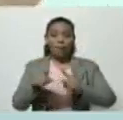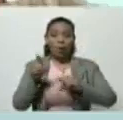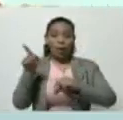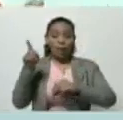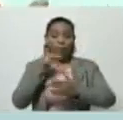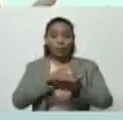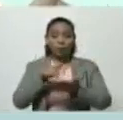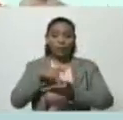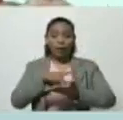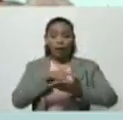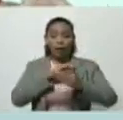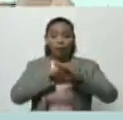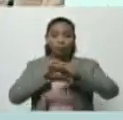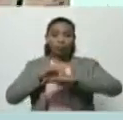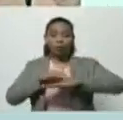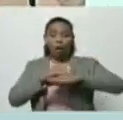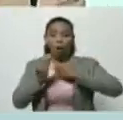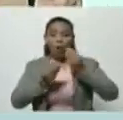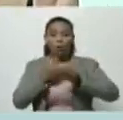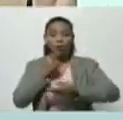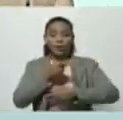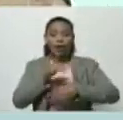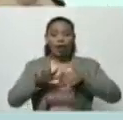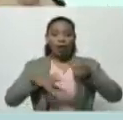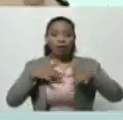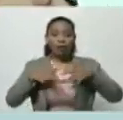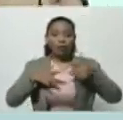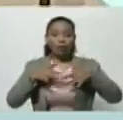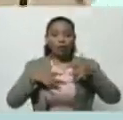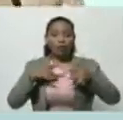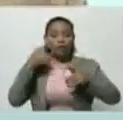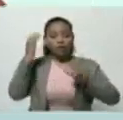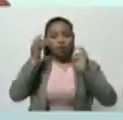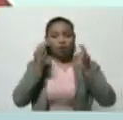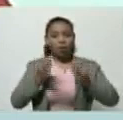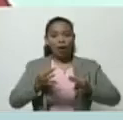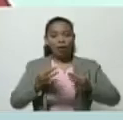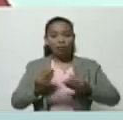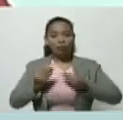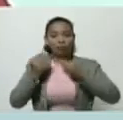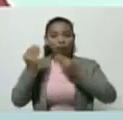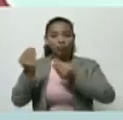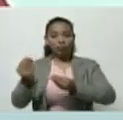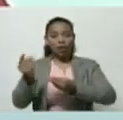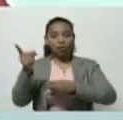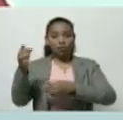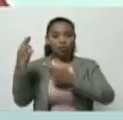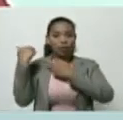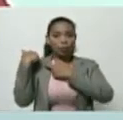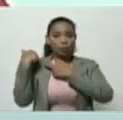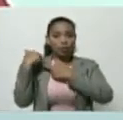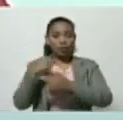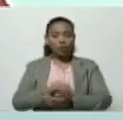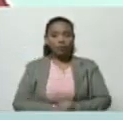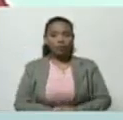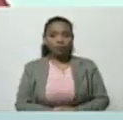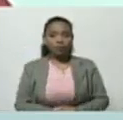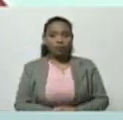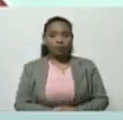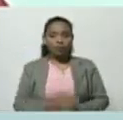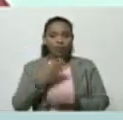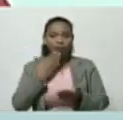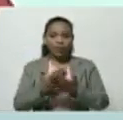participar en la convocatoria, pues es como decir el acto de formal de entrega de su responsabilidad.